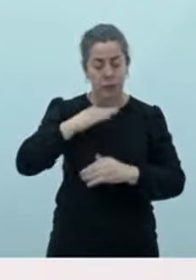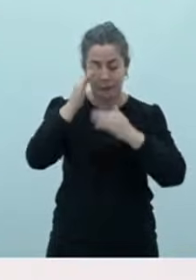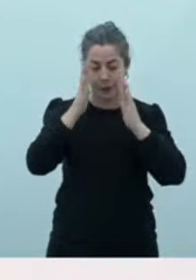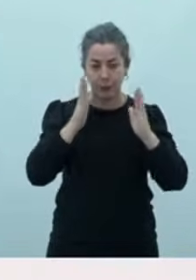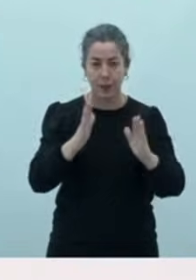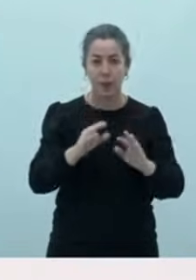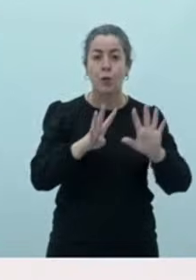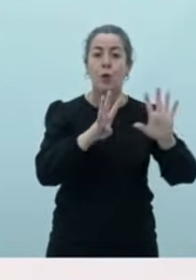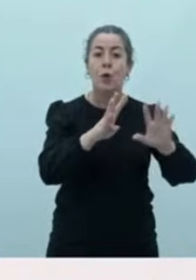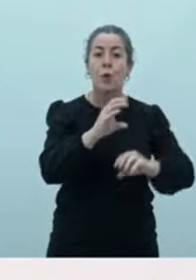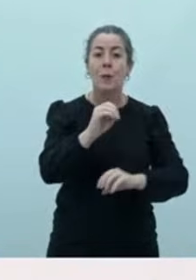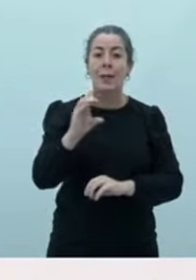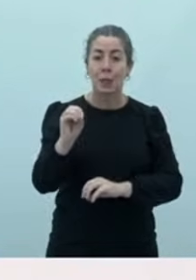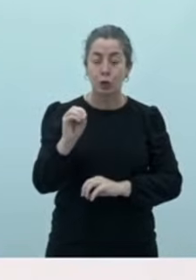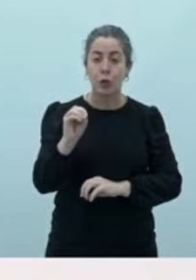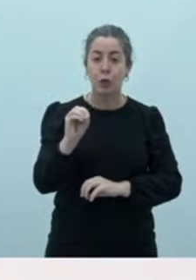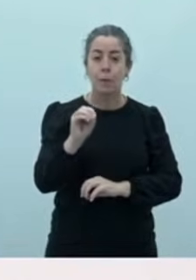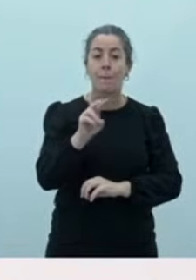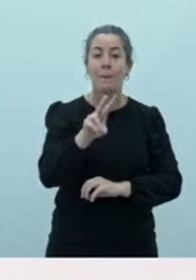atenderles. Es el